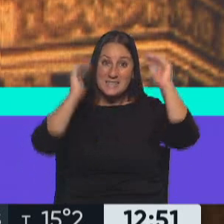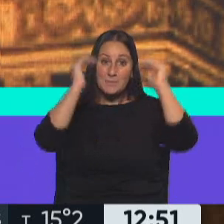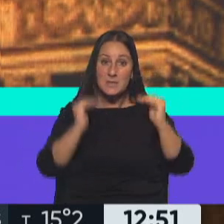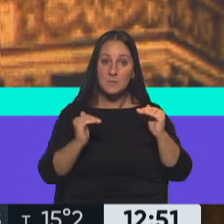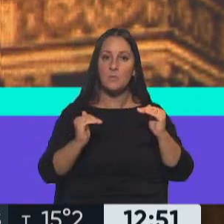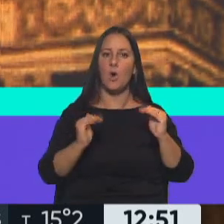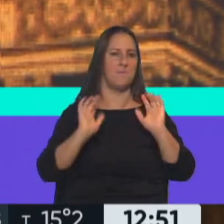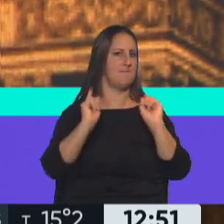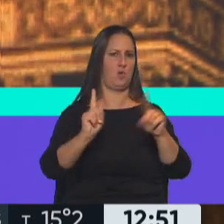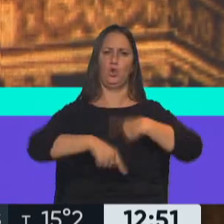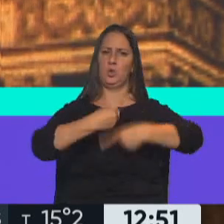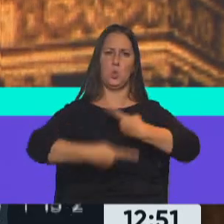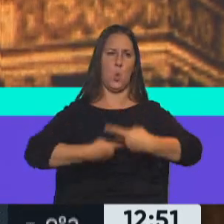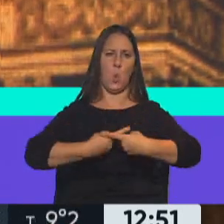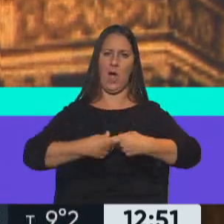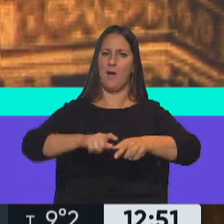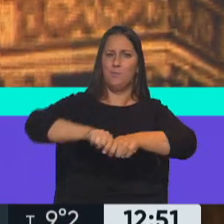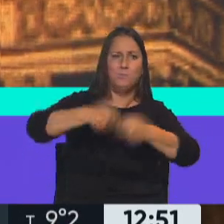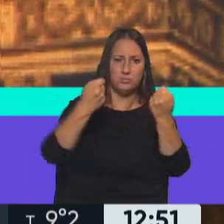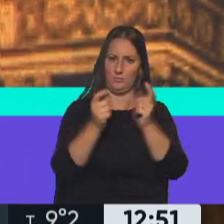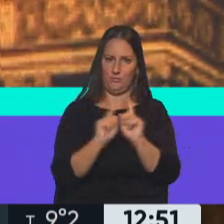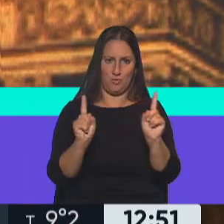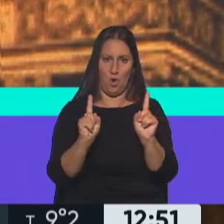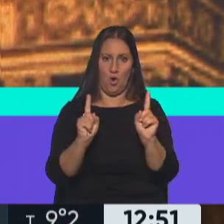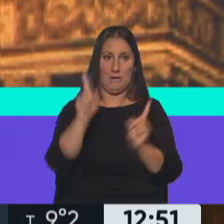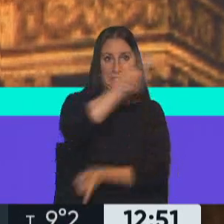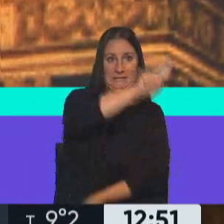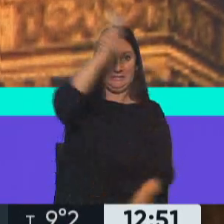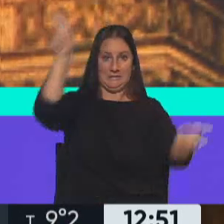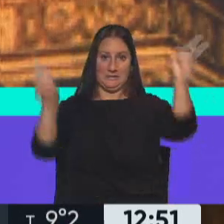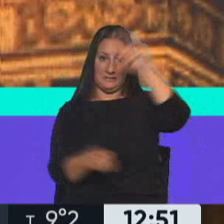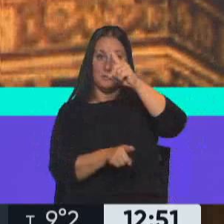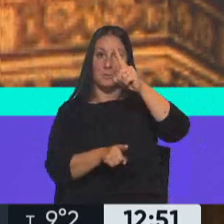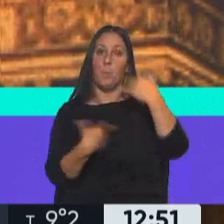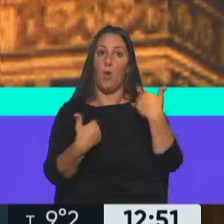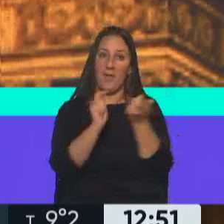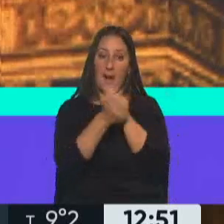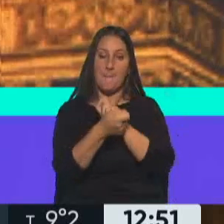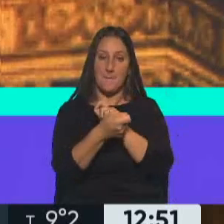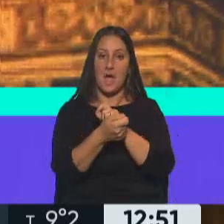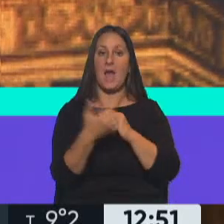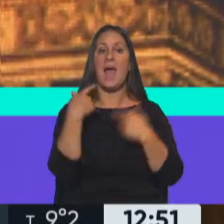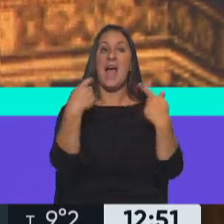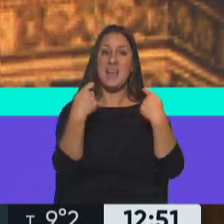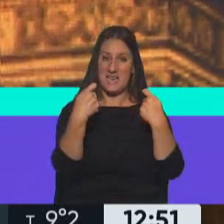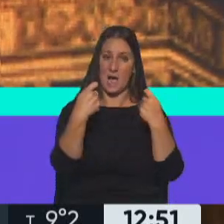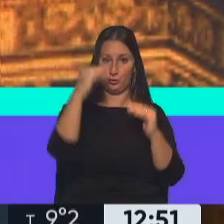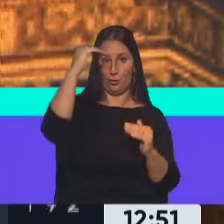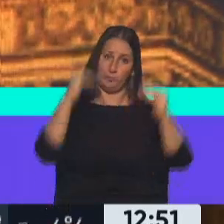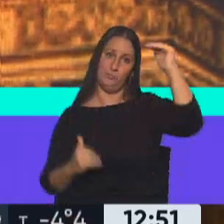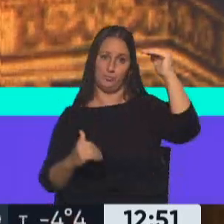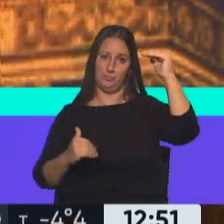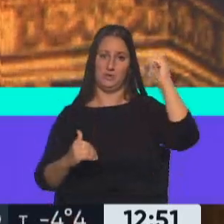debería poder romper. Si se rompe el equilibrio de variables, el gasto real en realidad puede caer, puede perder el gasto respecto a la